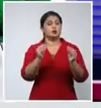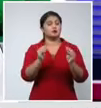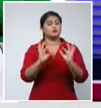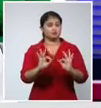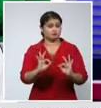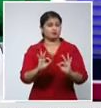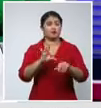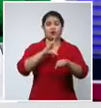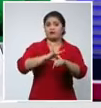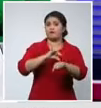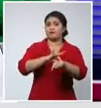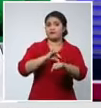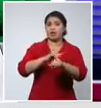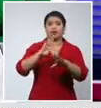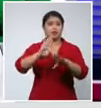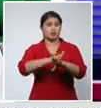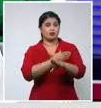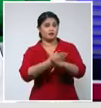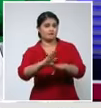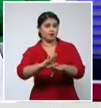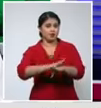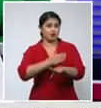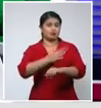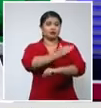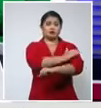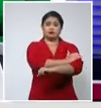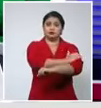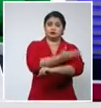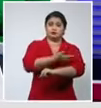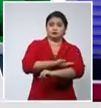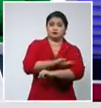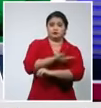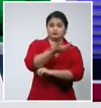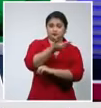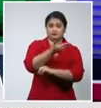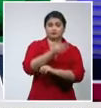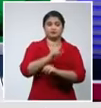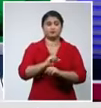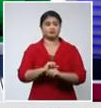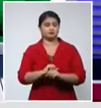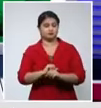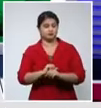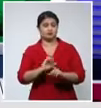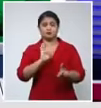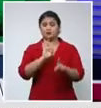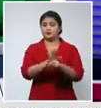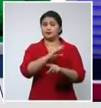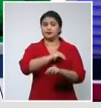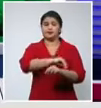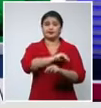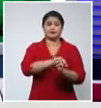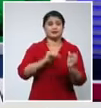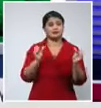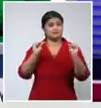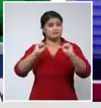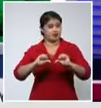arterial y un linfoma no Hodgkin que ya padecía, que comenzó los síntomas el